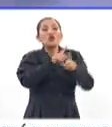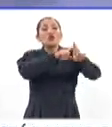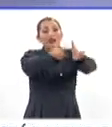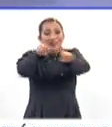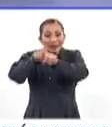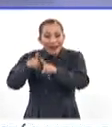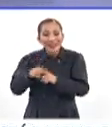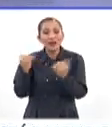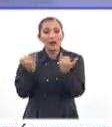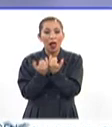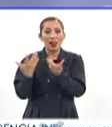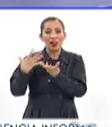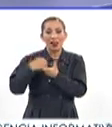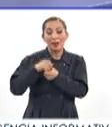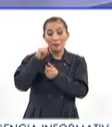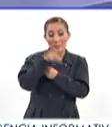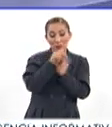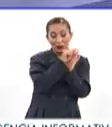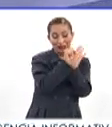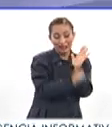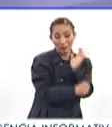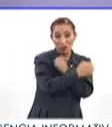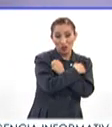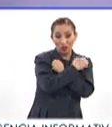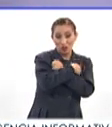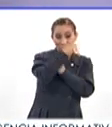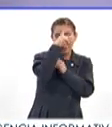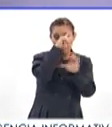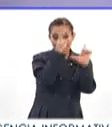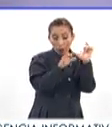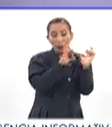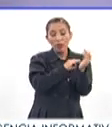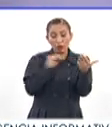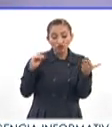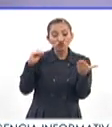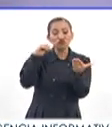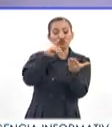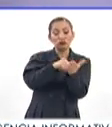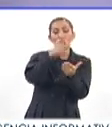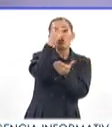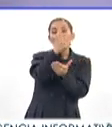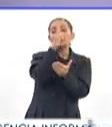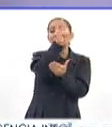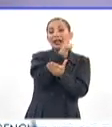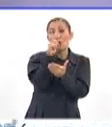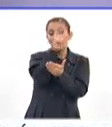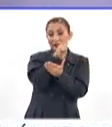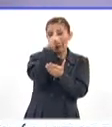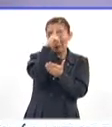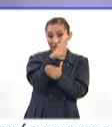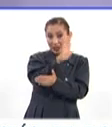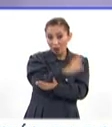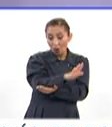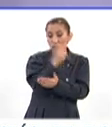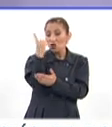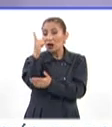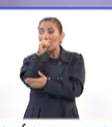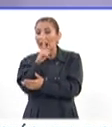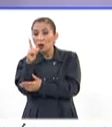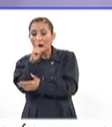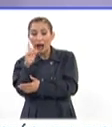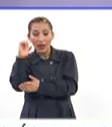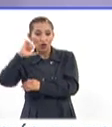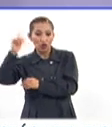plurilingüe. Es decir, que desde el sistema educativo nacional podamos contar con 2 lenguas nacionales y una